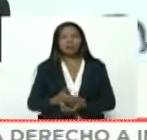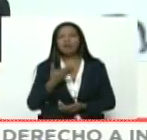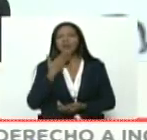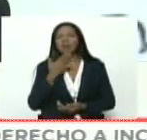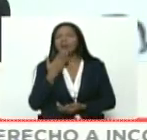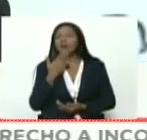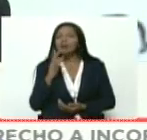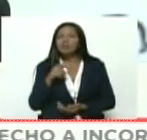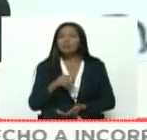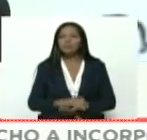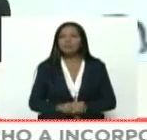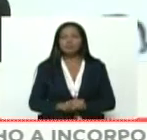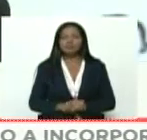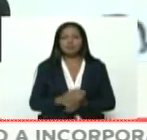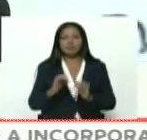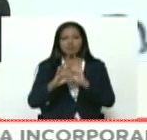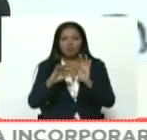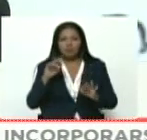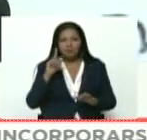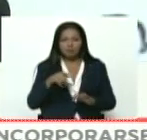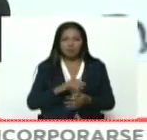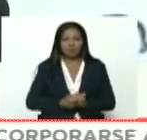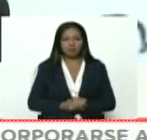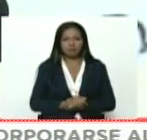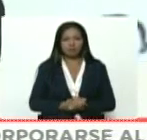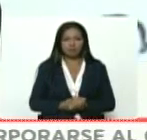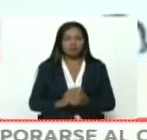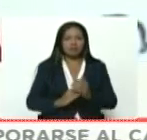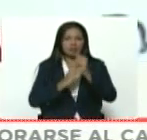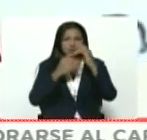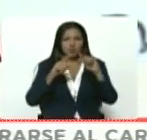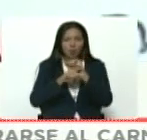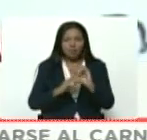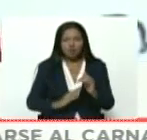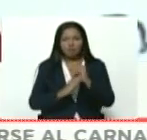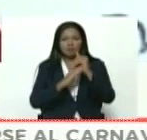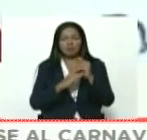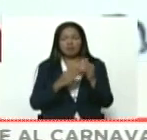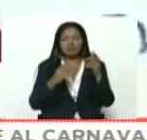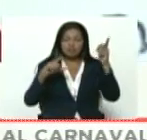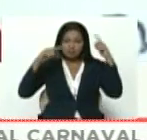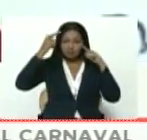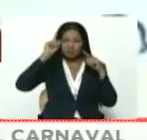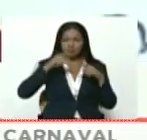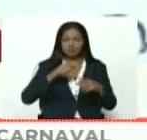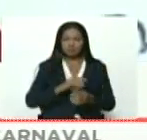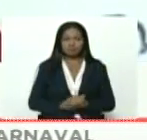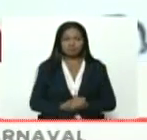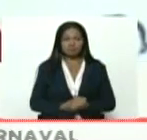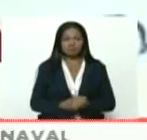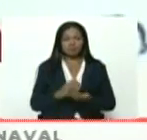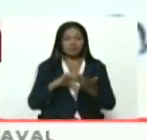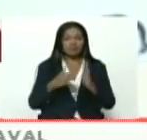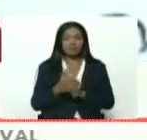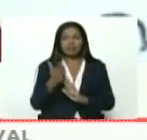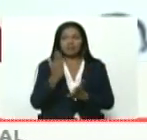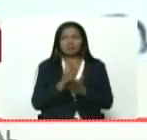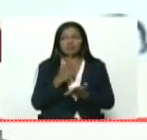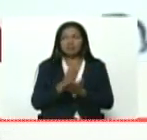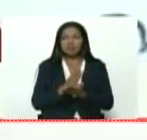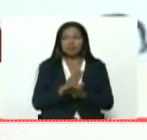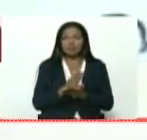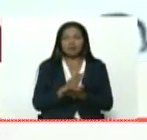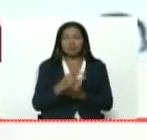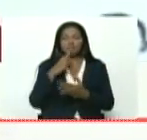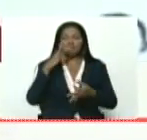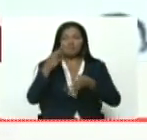las virtudes del liderazgo del comandante Chávez es que siempre